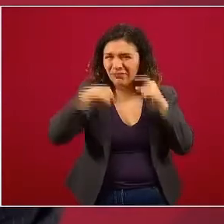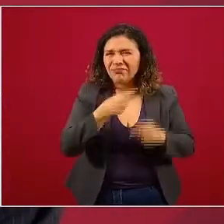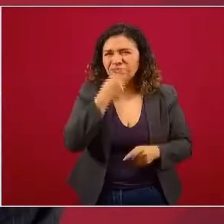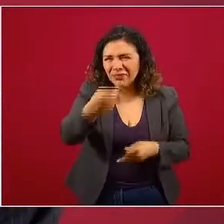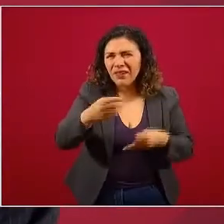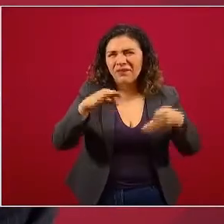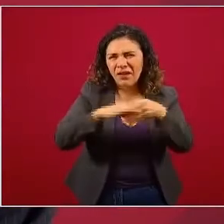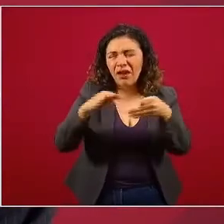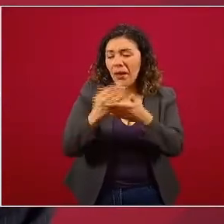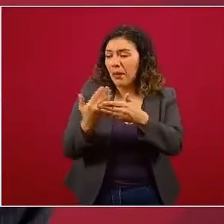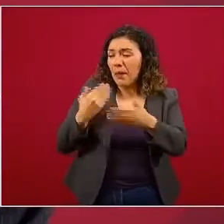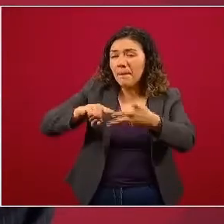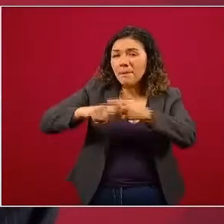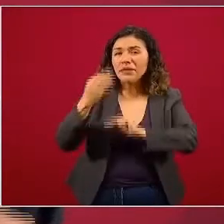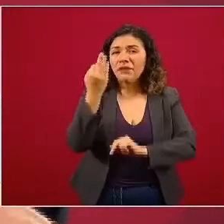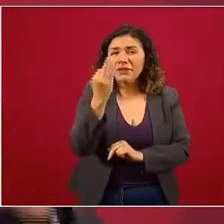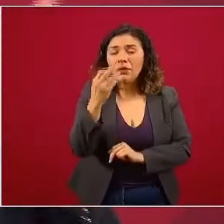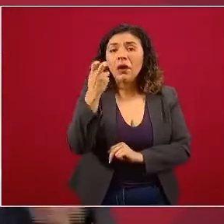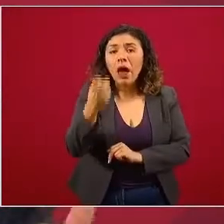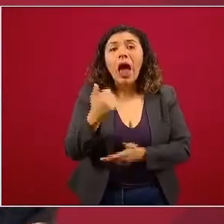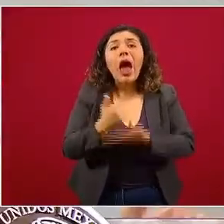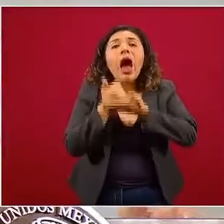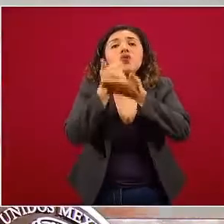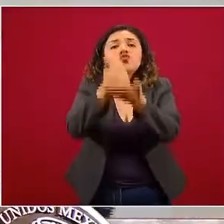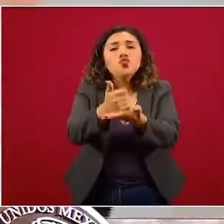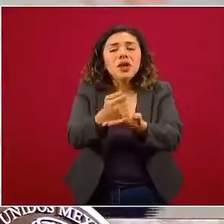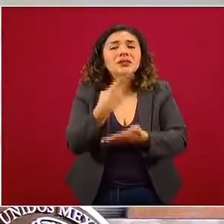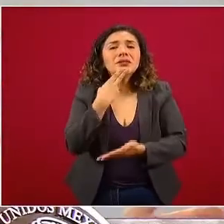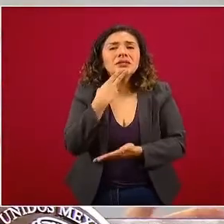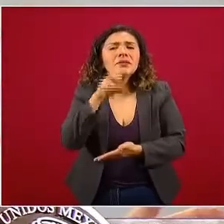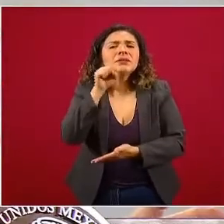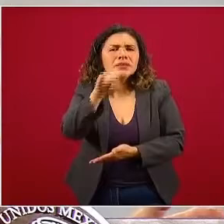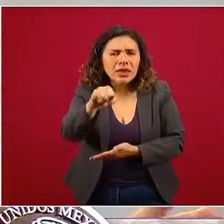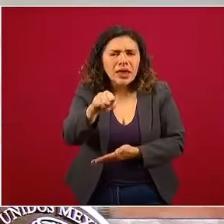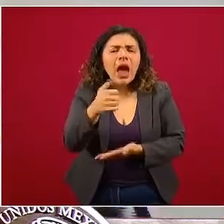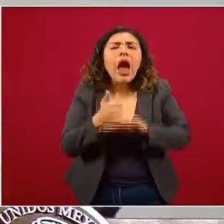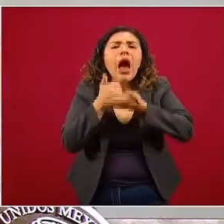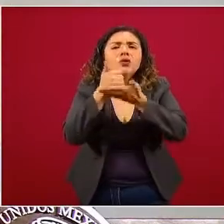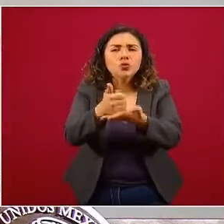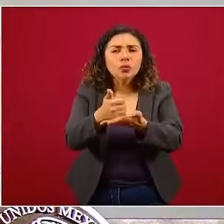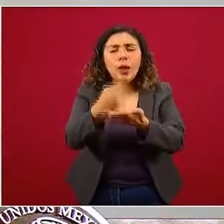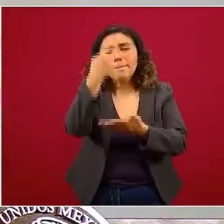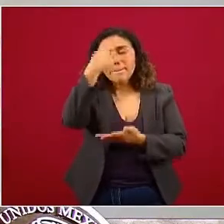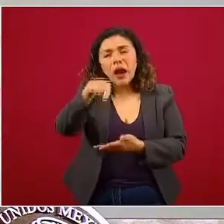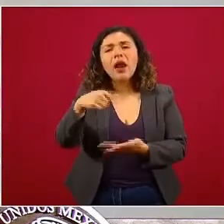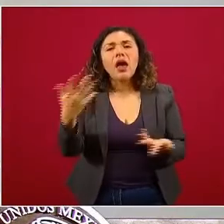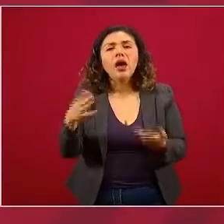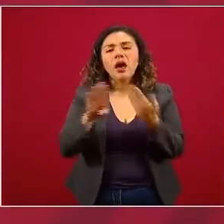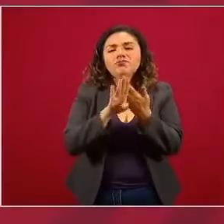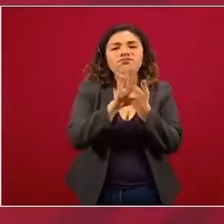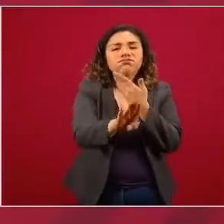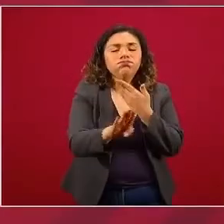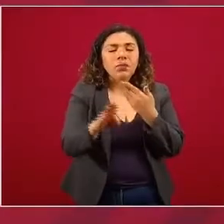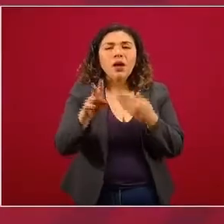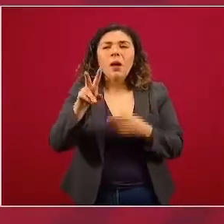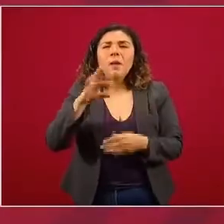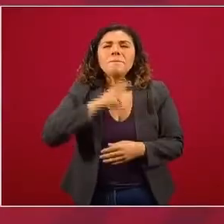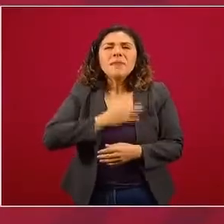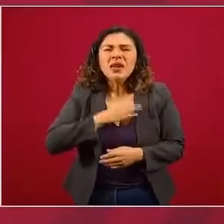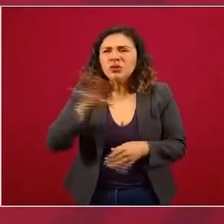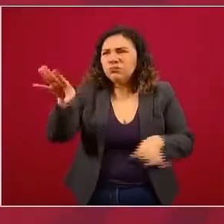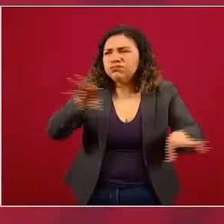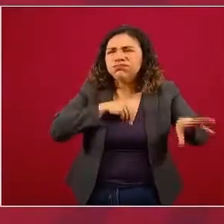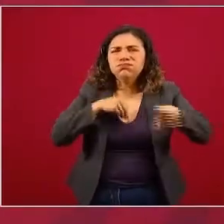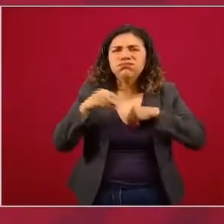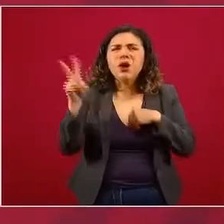dicho desde febrero, es una medida auxiliar, complementaria, que sirve para evitar que los virus se